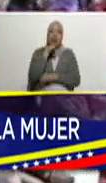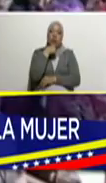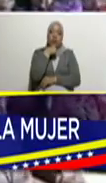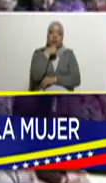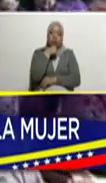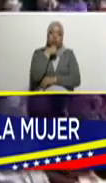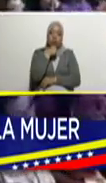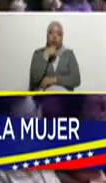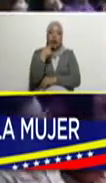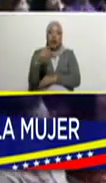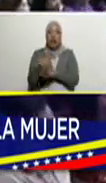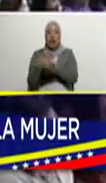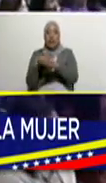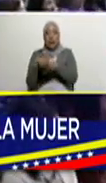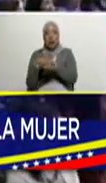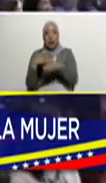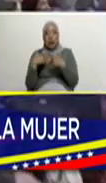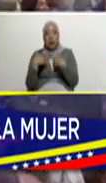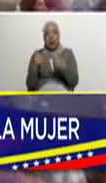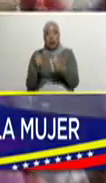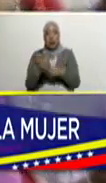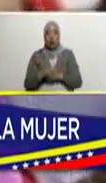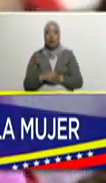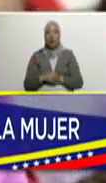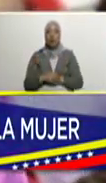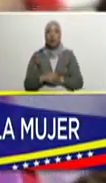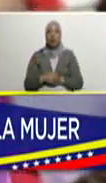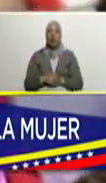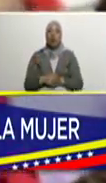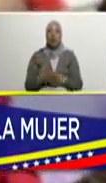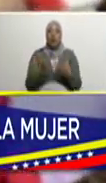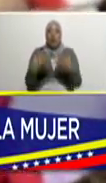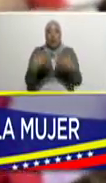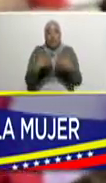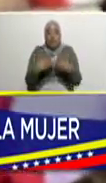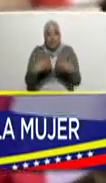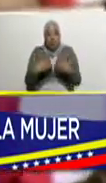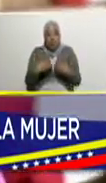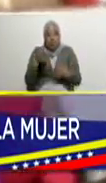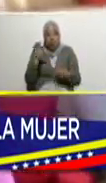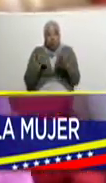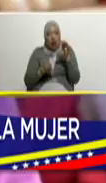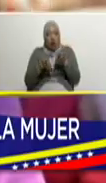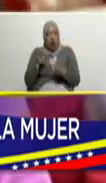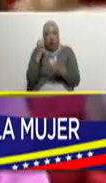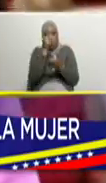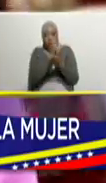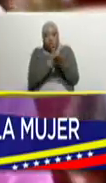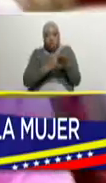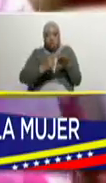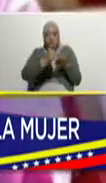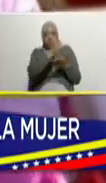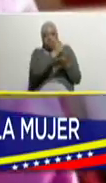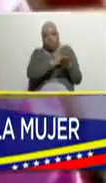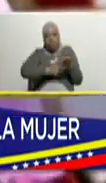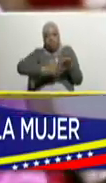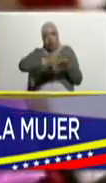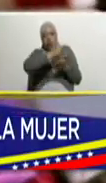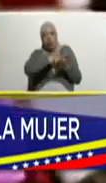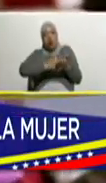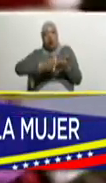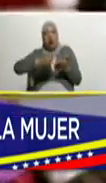¿Qué dice la ministra? Con mamografía, densitometría ósea, ecografía, todo el